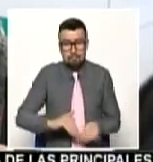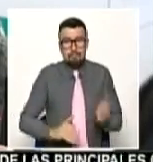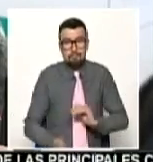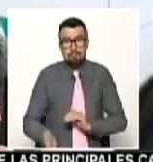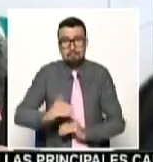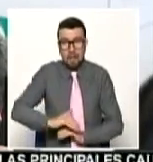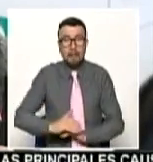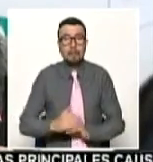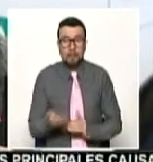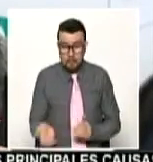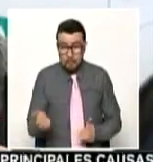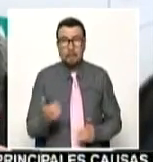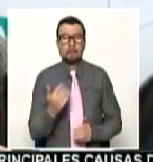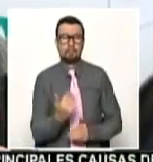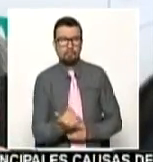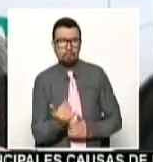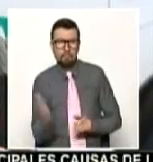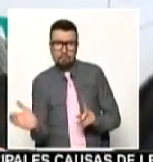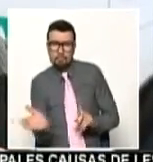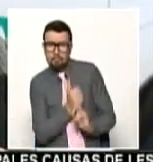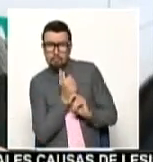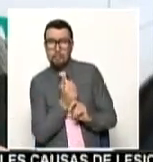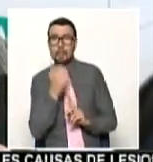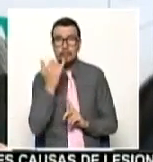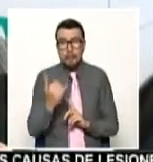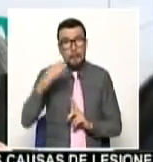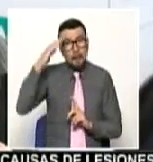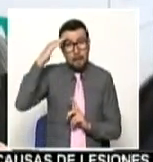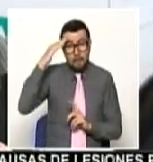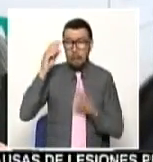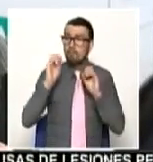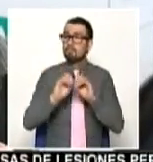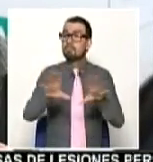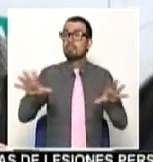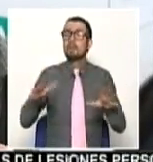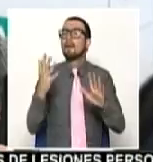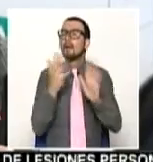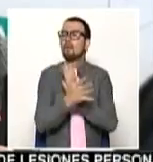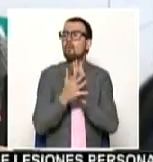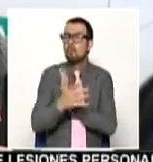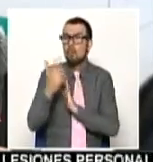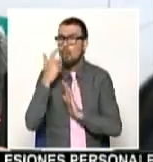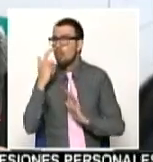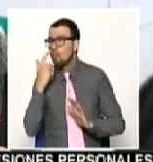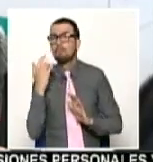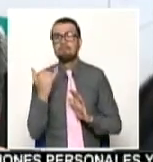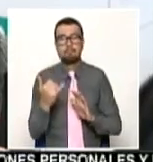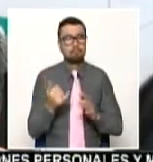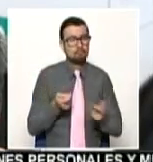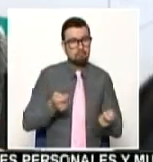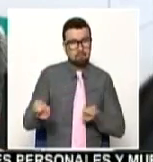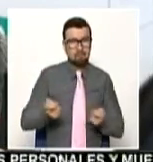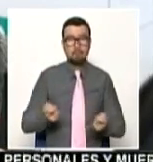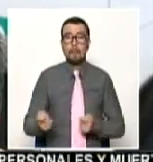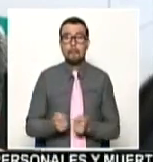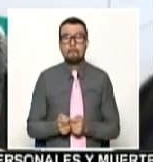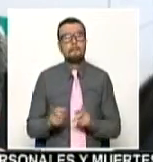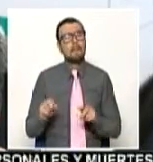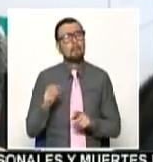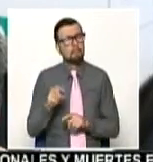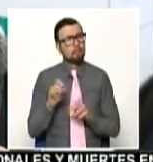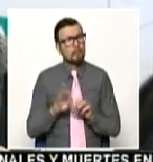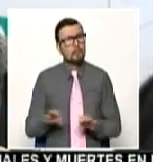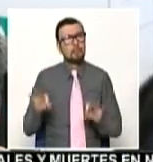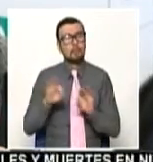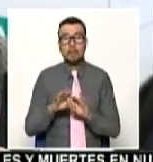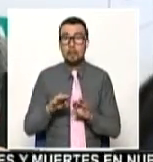de nuestros policiales en los ejes principales que tenemos de blindamiento de la ciudad, y llama la atención, en